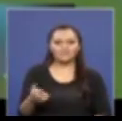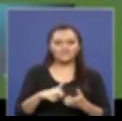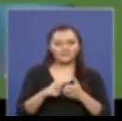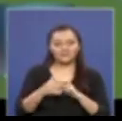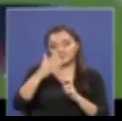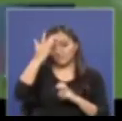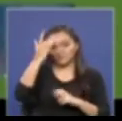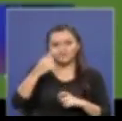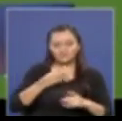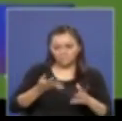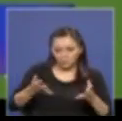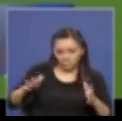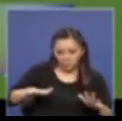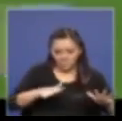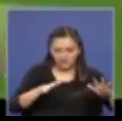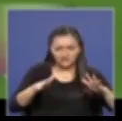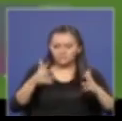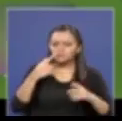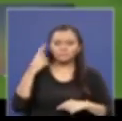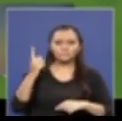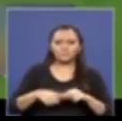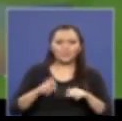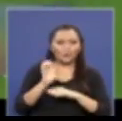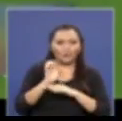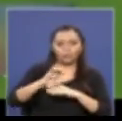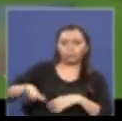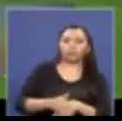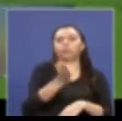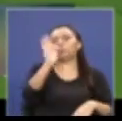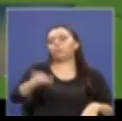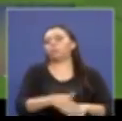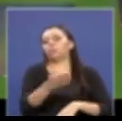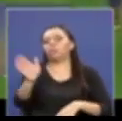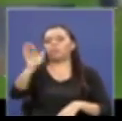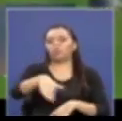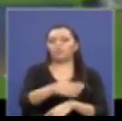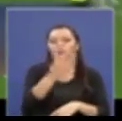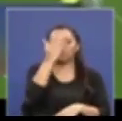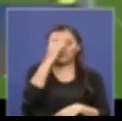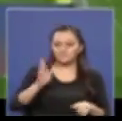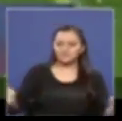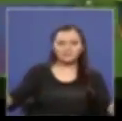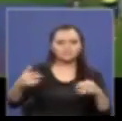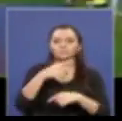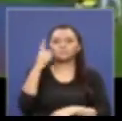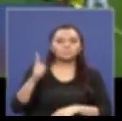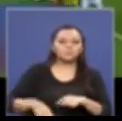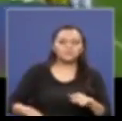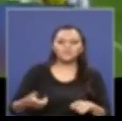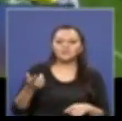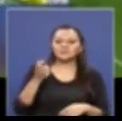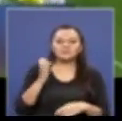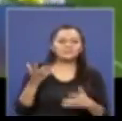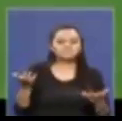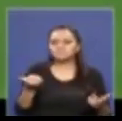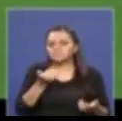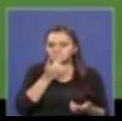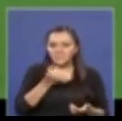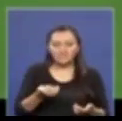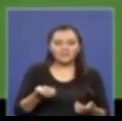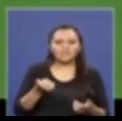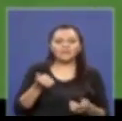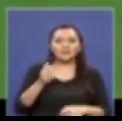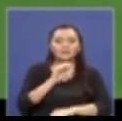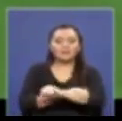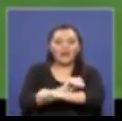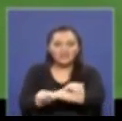porque impedía un juego fluido de Ecuador y sobre todo su juego más característico, el desborde por las puntas, con Turbina Montero, con Anthony